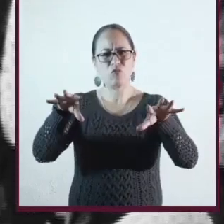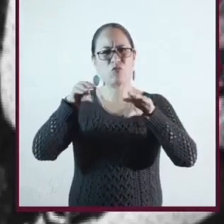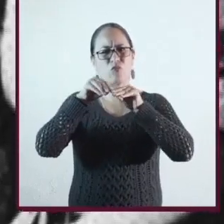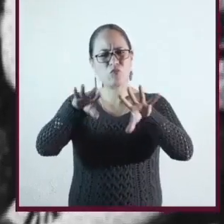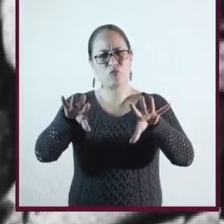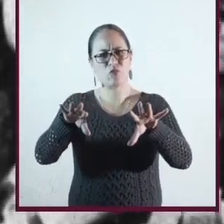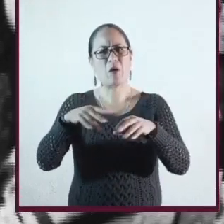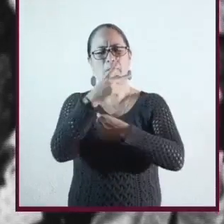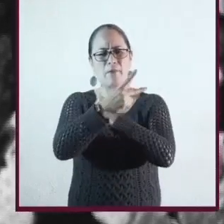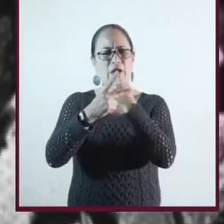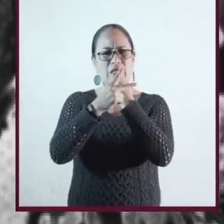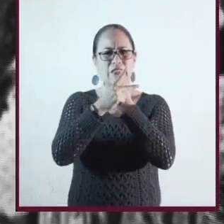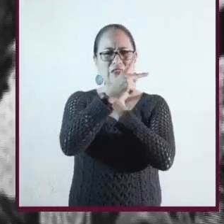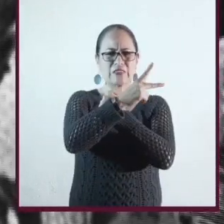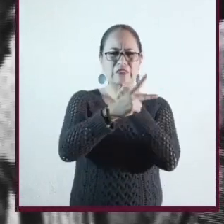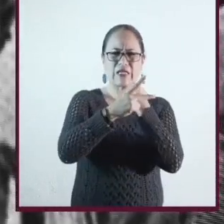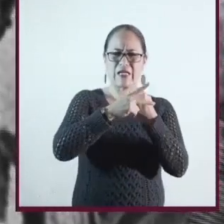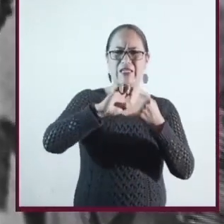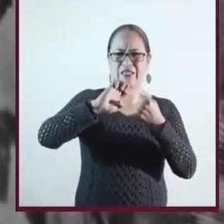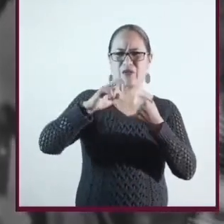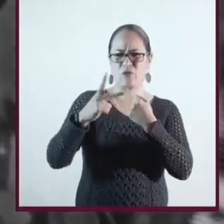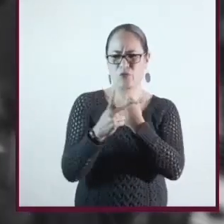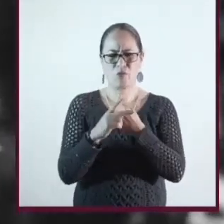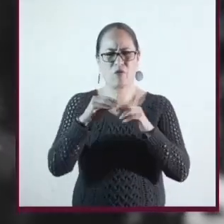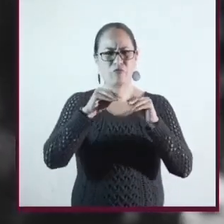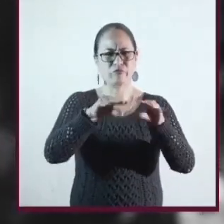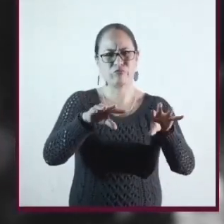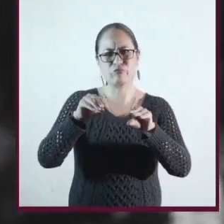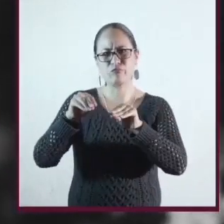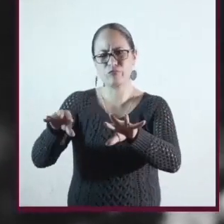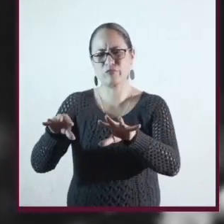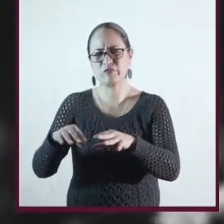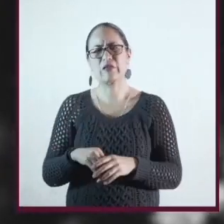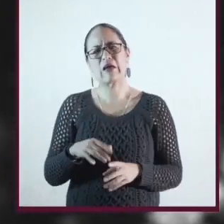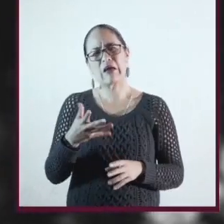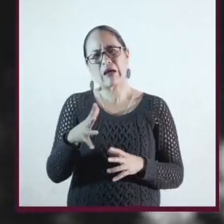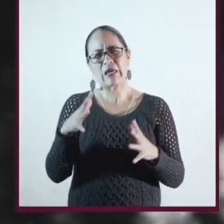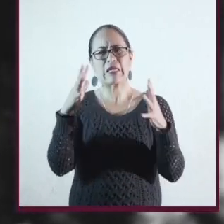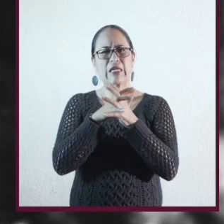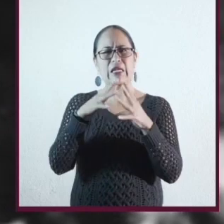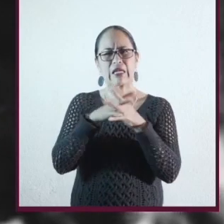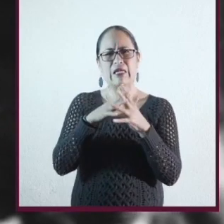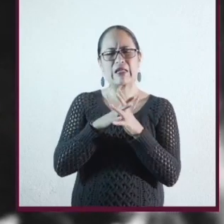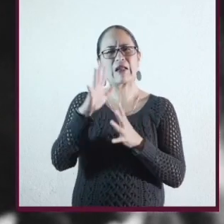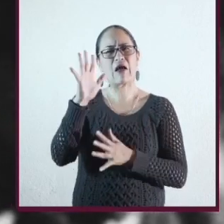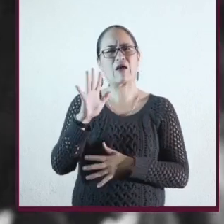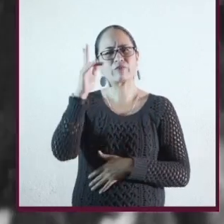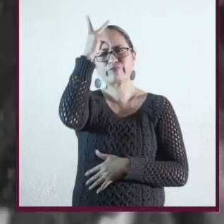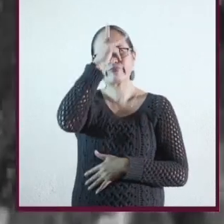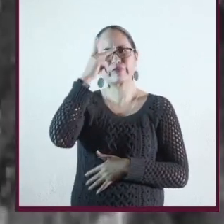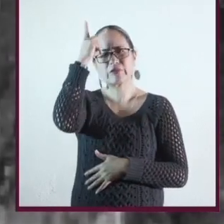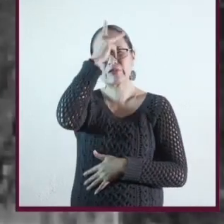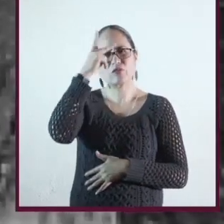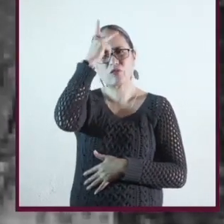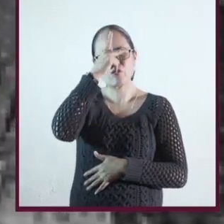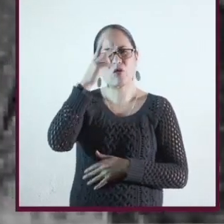dio lugar a la llamada guerra psicológica, pues se difundían duros ataques contra los países y las tropas aliadas. Hitler